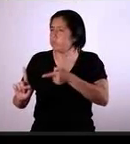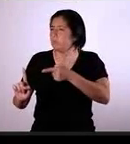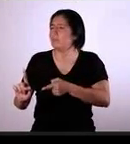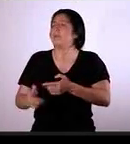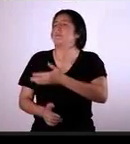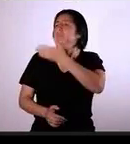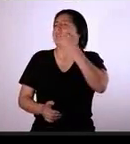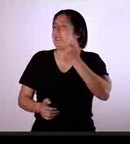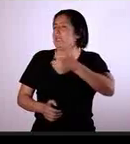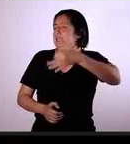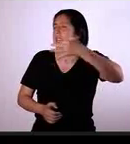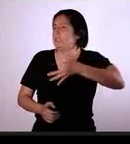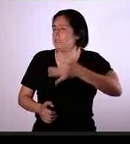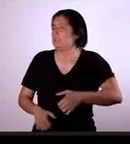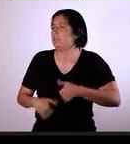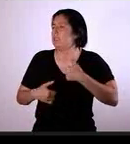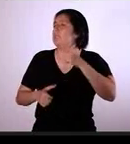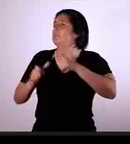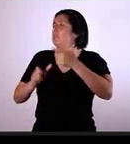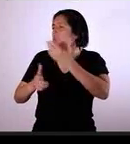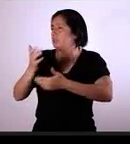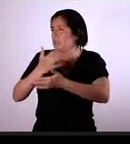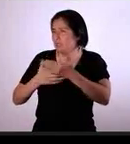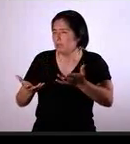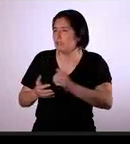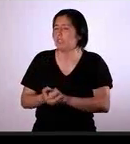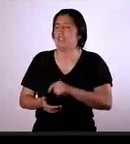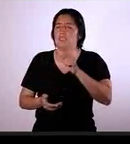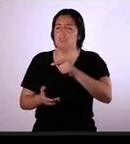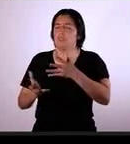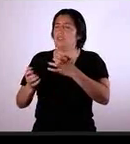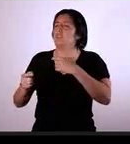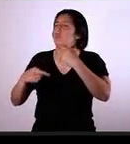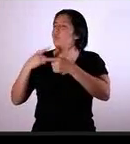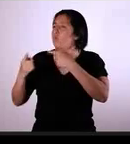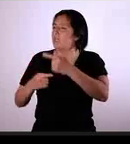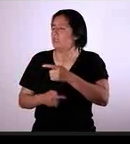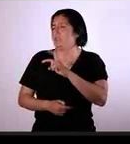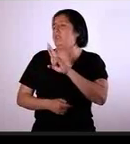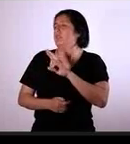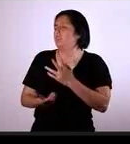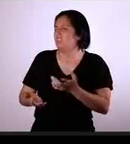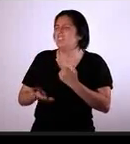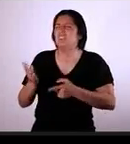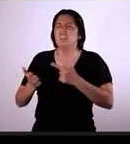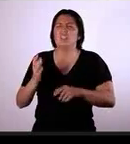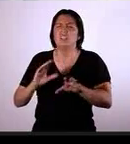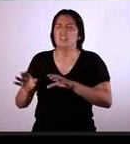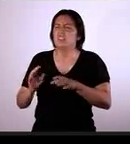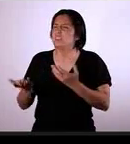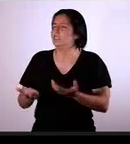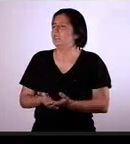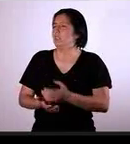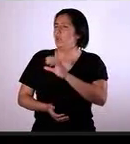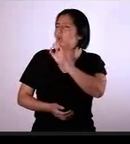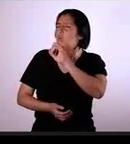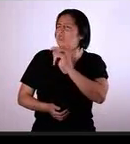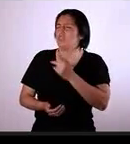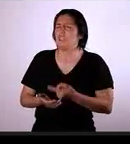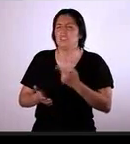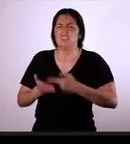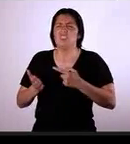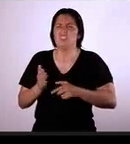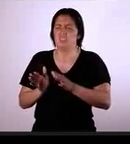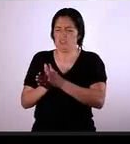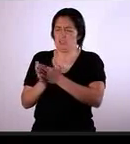la calidad de vida de las personas con discapacidad. Y esto es lo que quiero que nos cuente Roberto. ¿Qué es lo que viene haciendo Locitel? ¿Qué es lo que yo